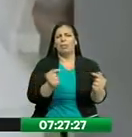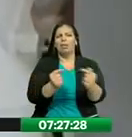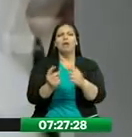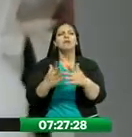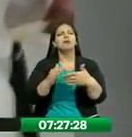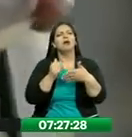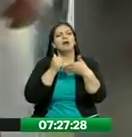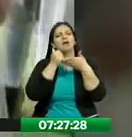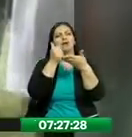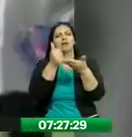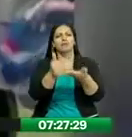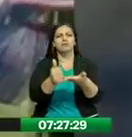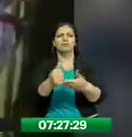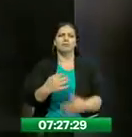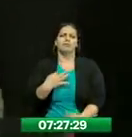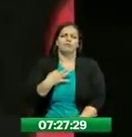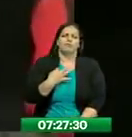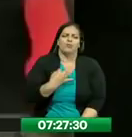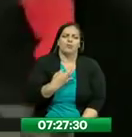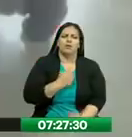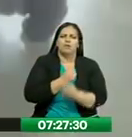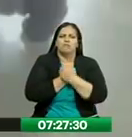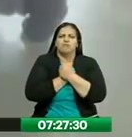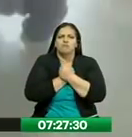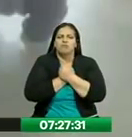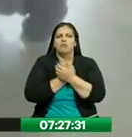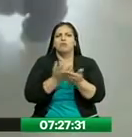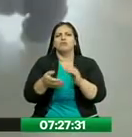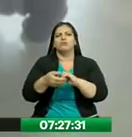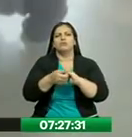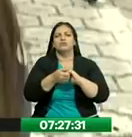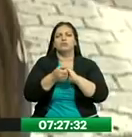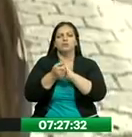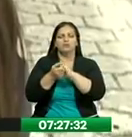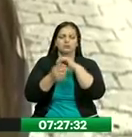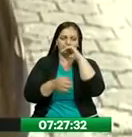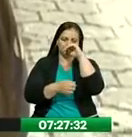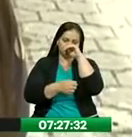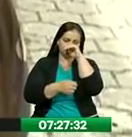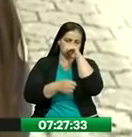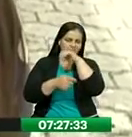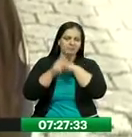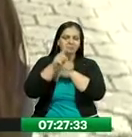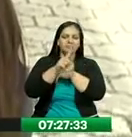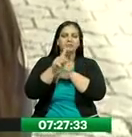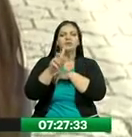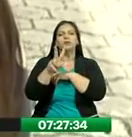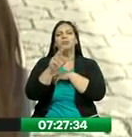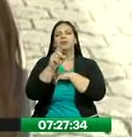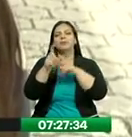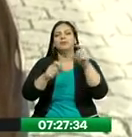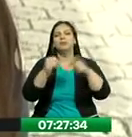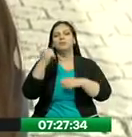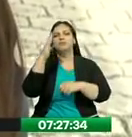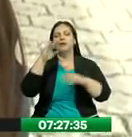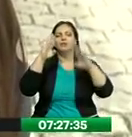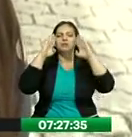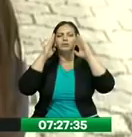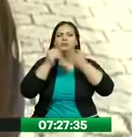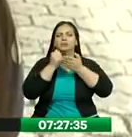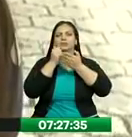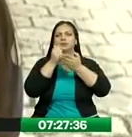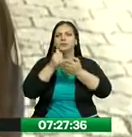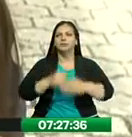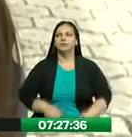labor meramente humanitaria, atendieron a más de 120 personas. Creamos brigadas con paramédicos, estudiantes de